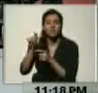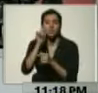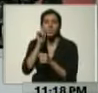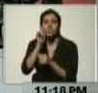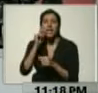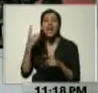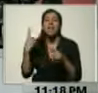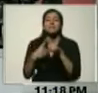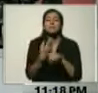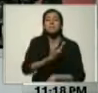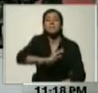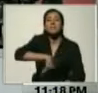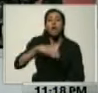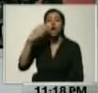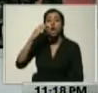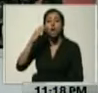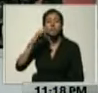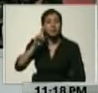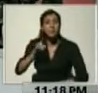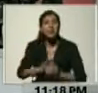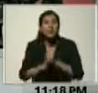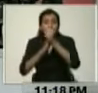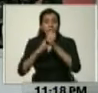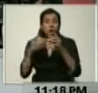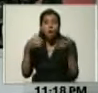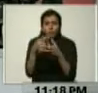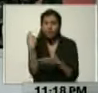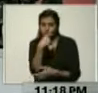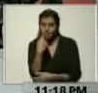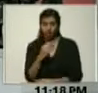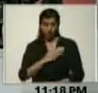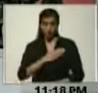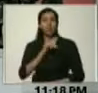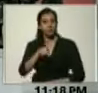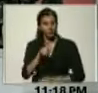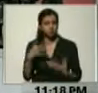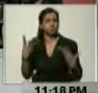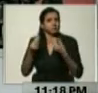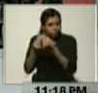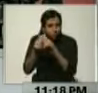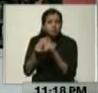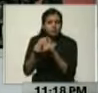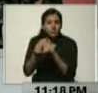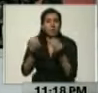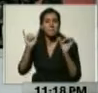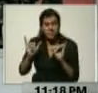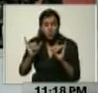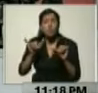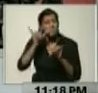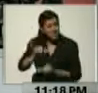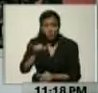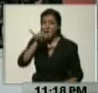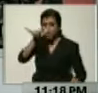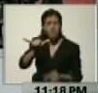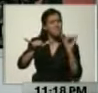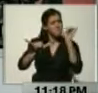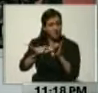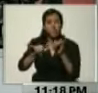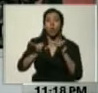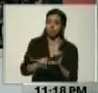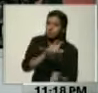expresidente colombiano y líder narcoparamilitar Álvaro Uribe Vélez, acompañado del mismo vuelo procedente de Chile por el expresidente